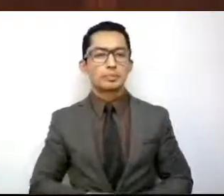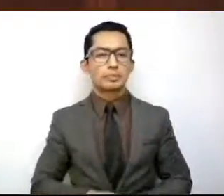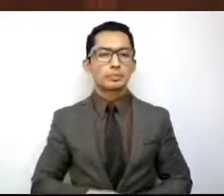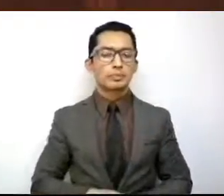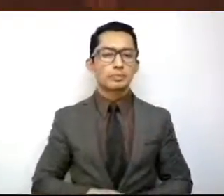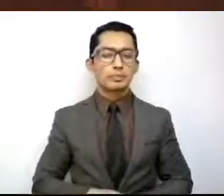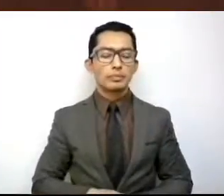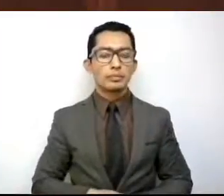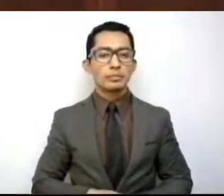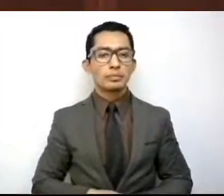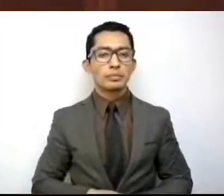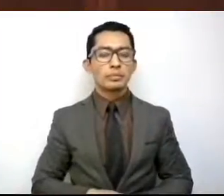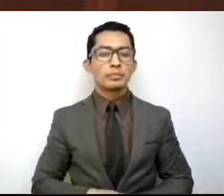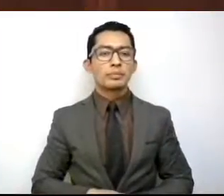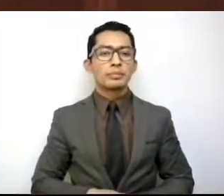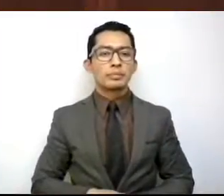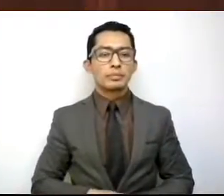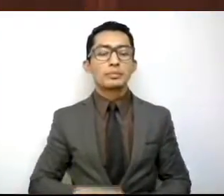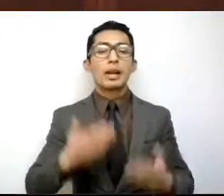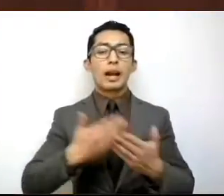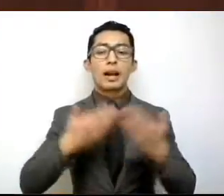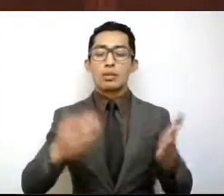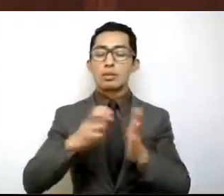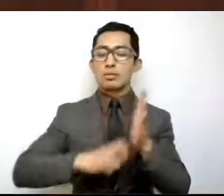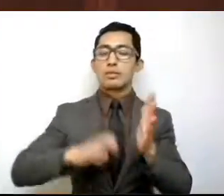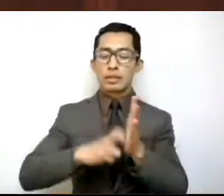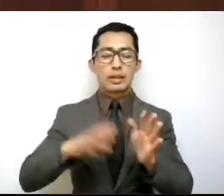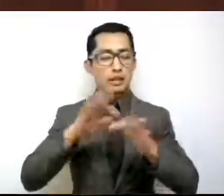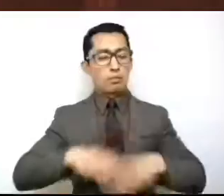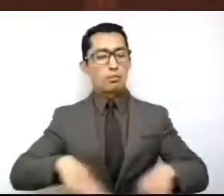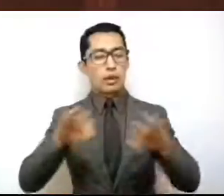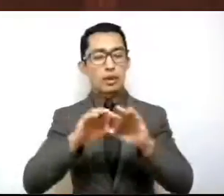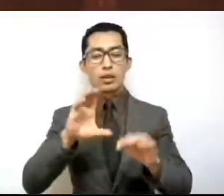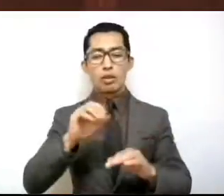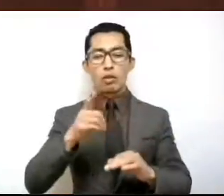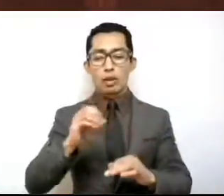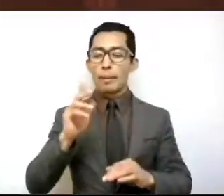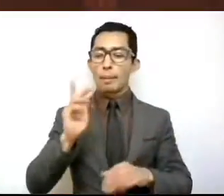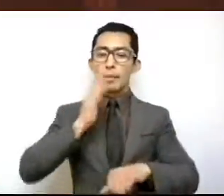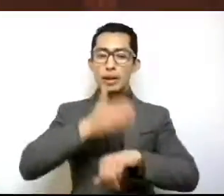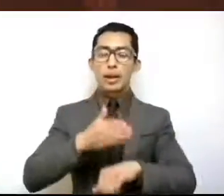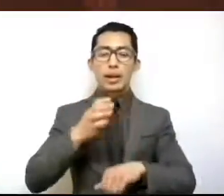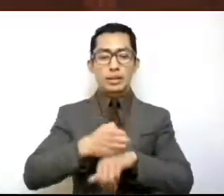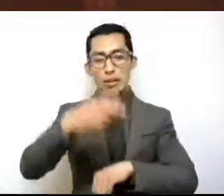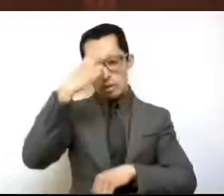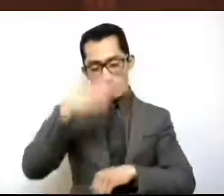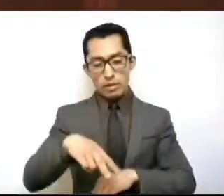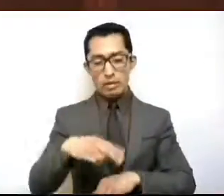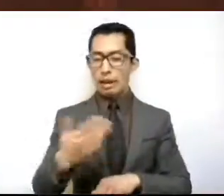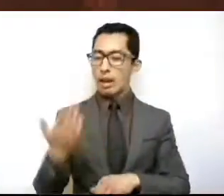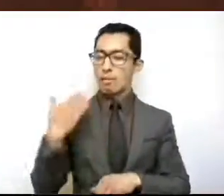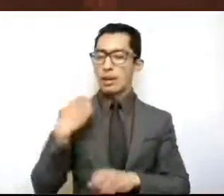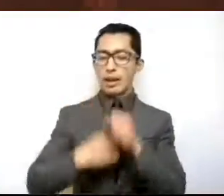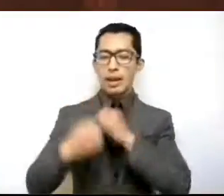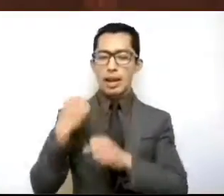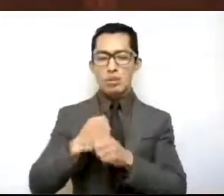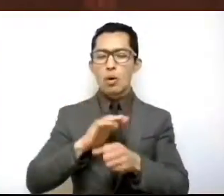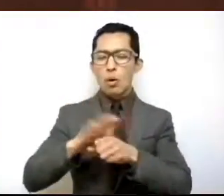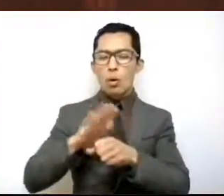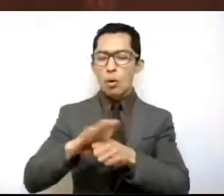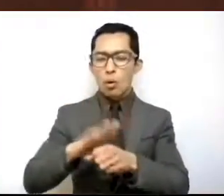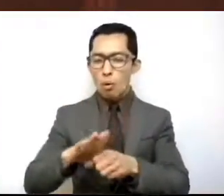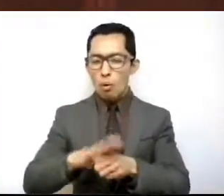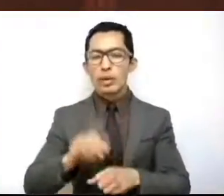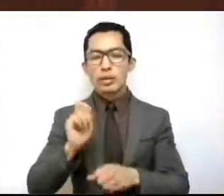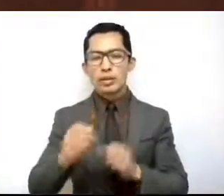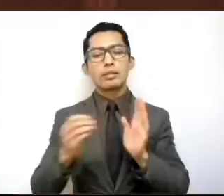Ahora bien, una de las reformas importantes que ha tenido el Código Penal del Estado de México en los últimos años se encuentra contenida